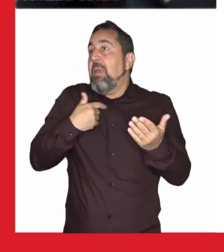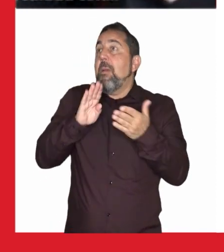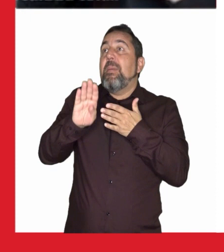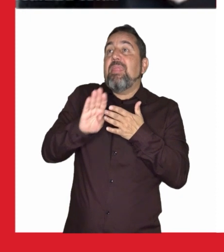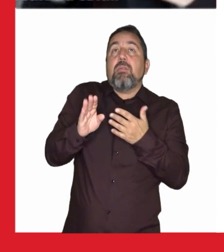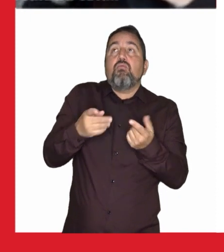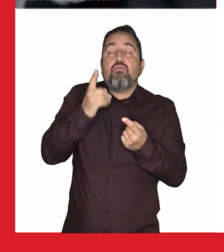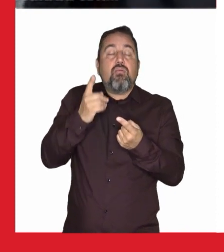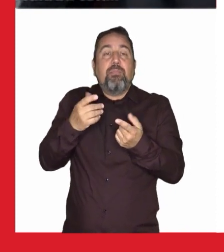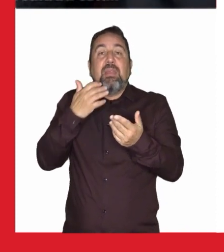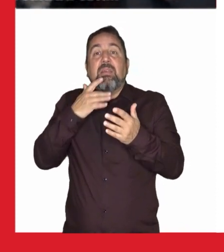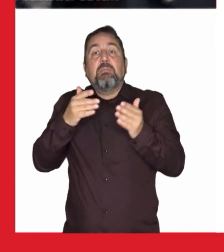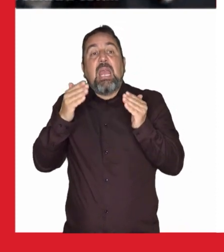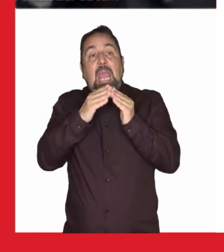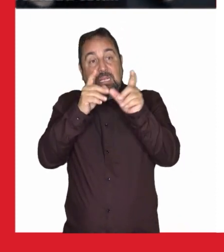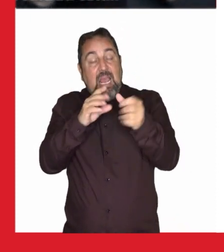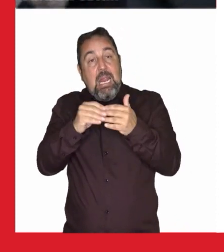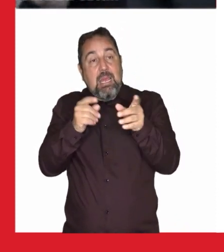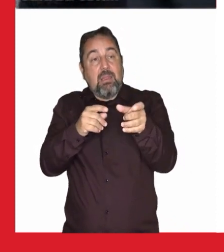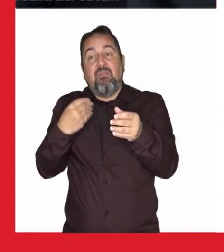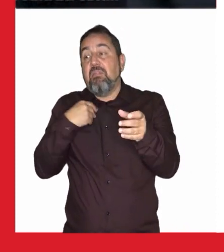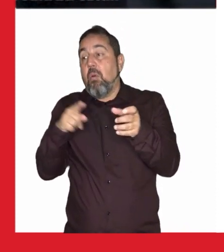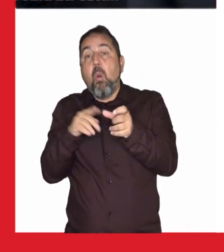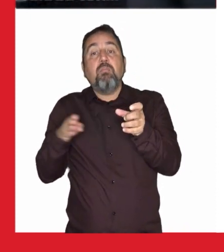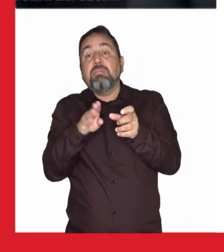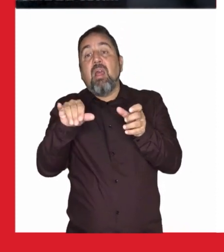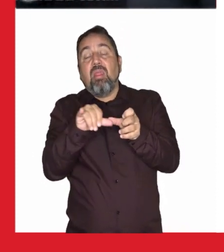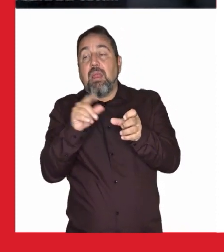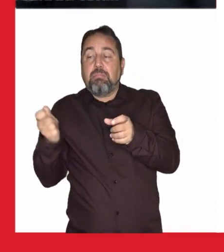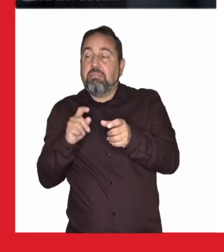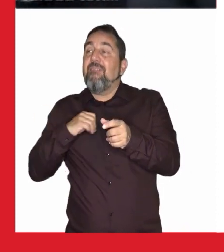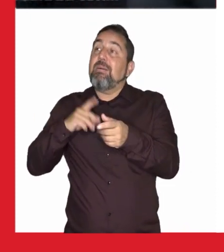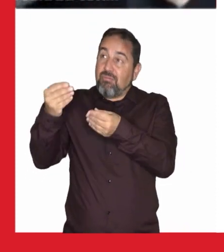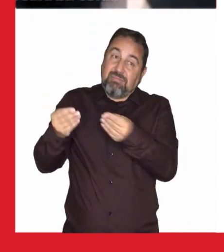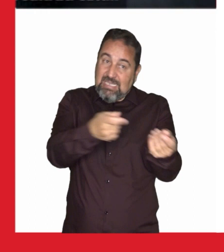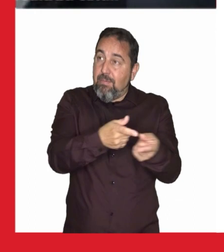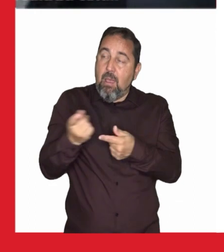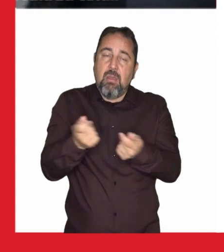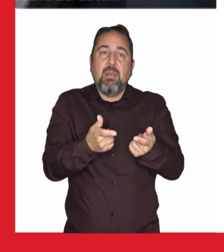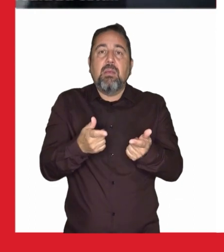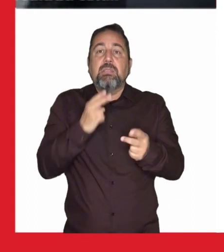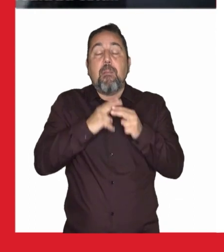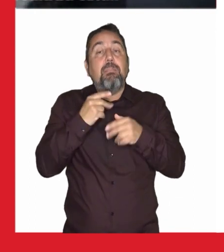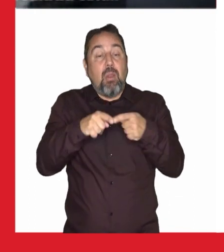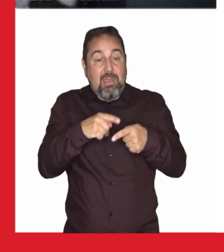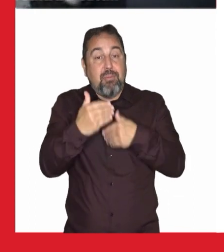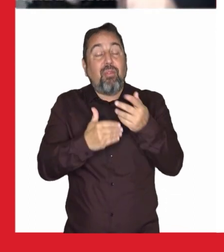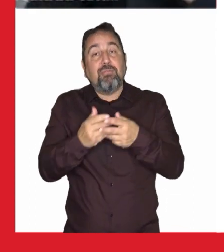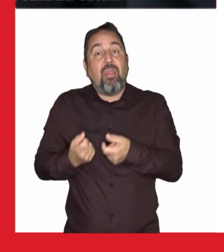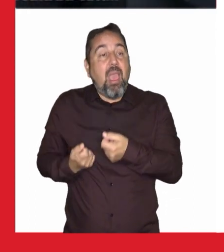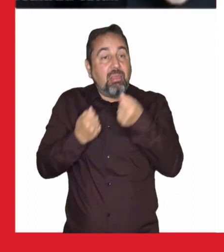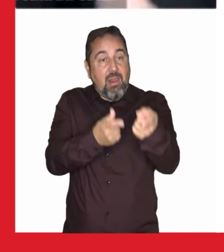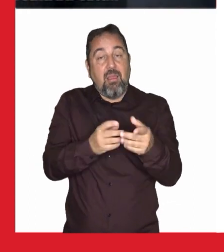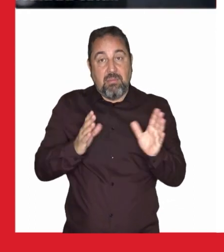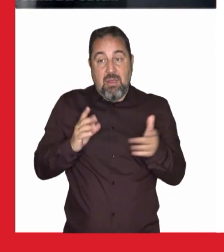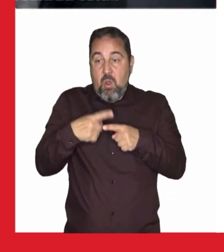a no sé quién y resulta que mi vecino va a ir al lado de casa de este cliente y que me lo lleve él. Si os fijáis,